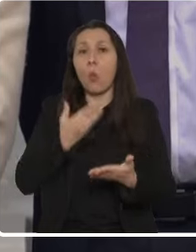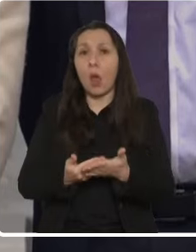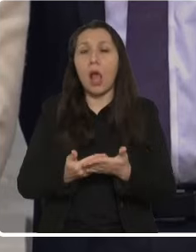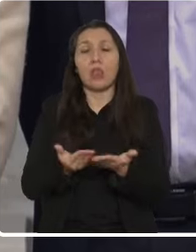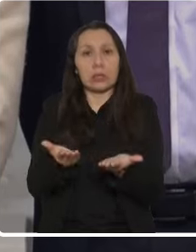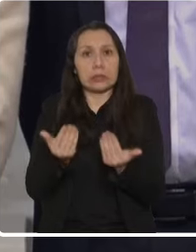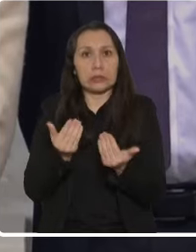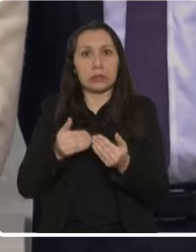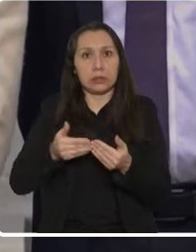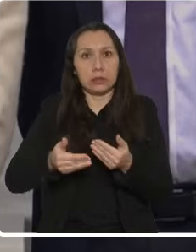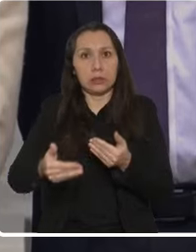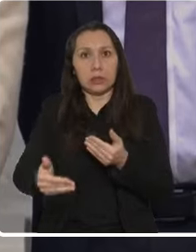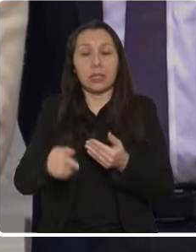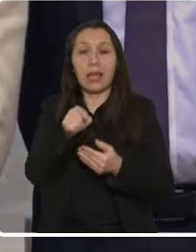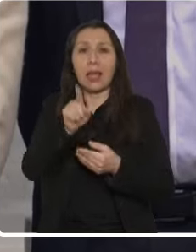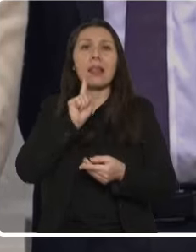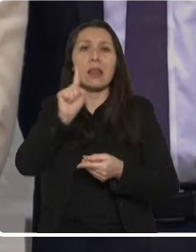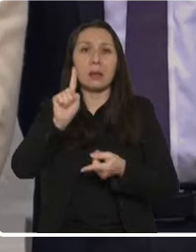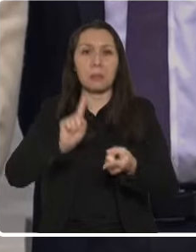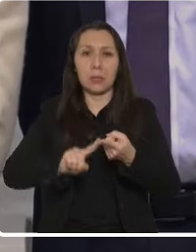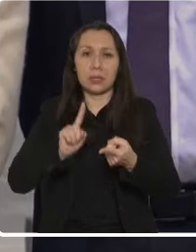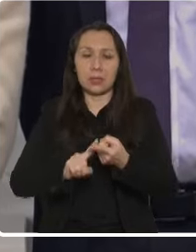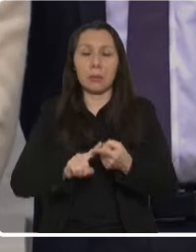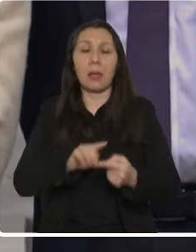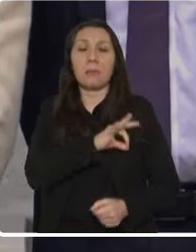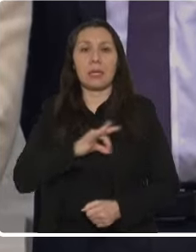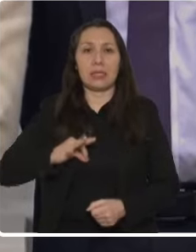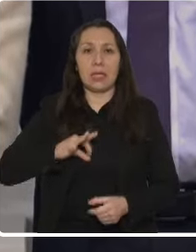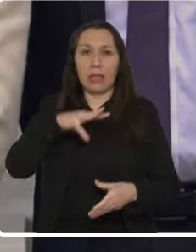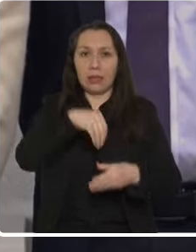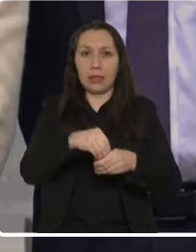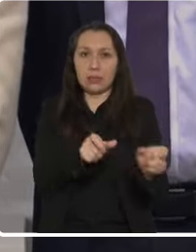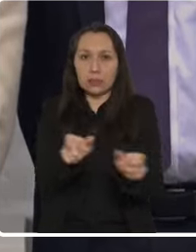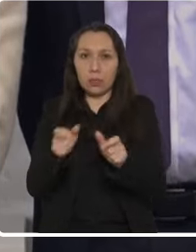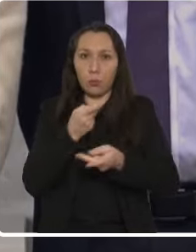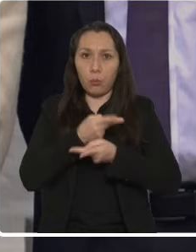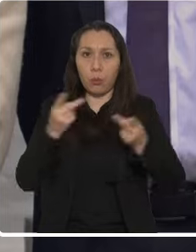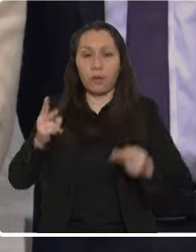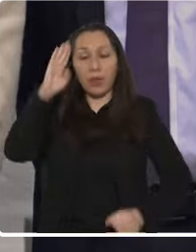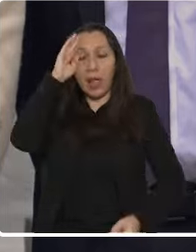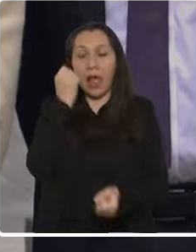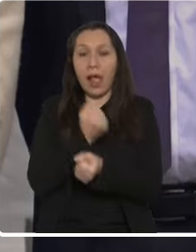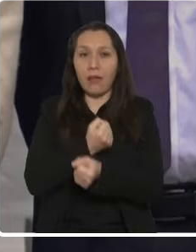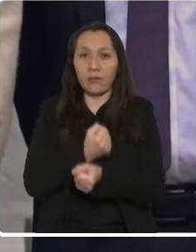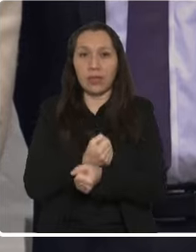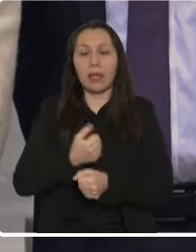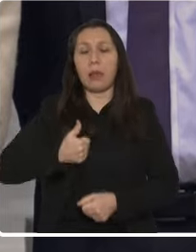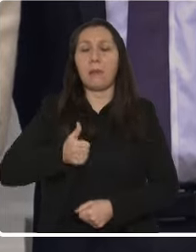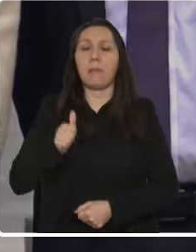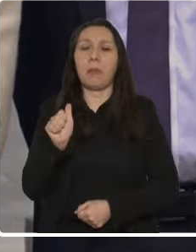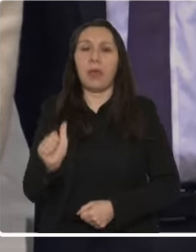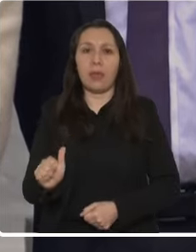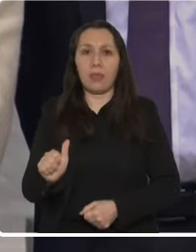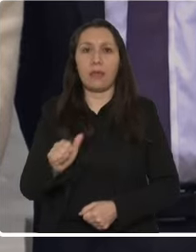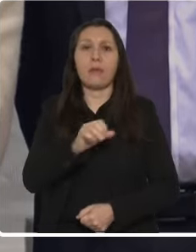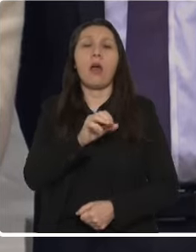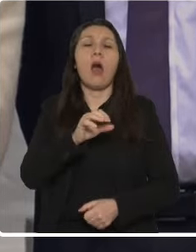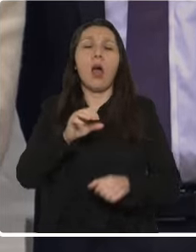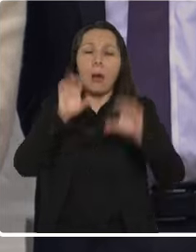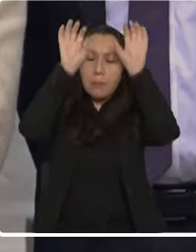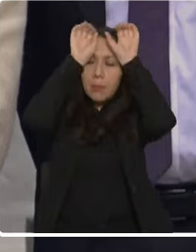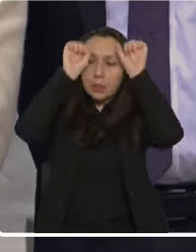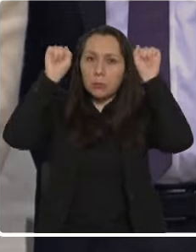necesario. En ella participará el Ministerio del Interior y Seguridad Pública, Carabineros de Chile, PDI, Ministerio